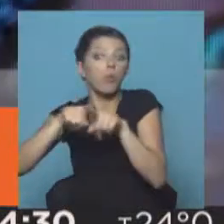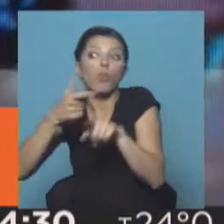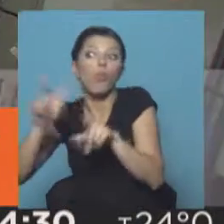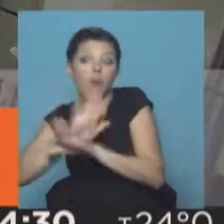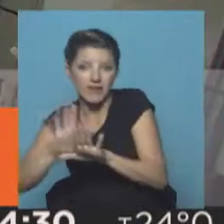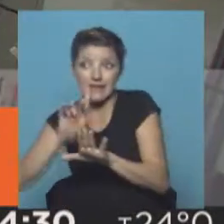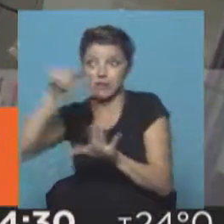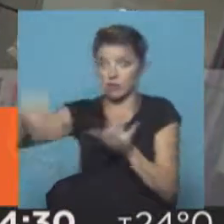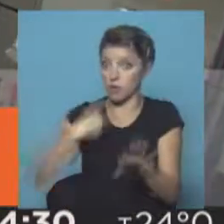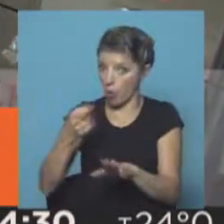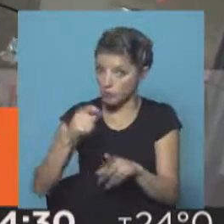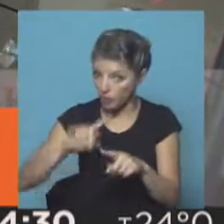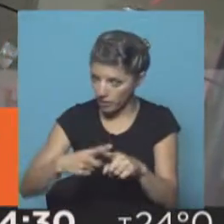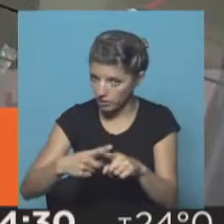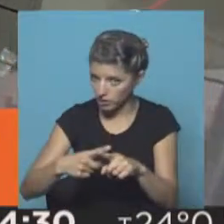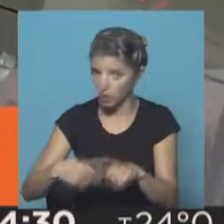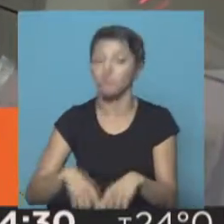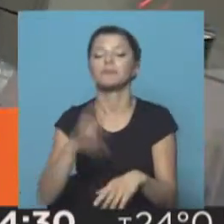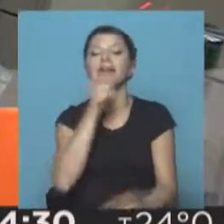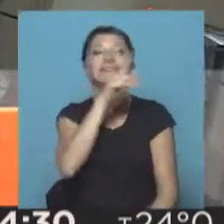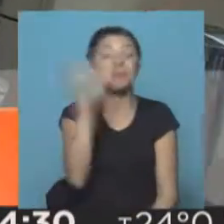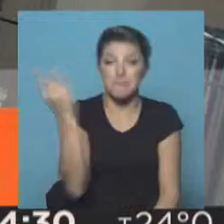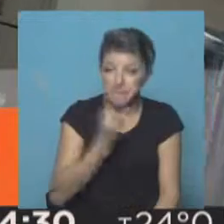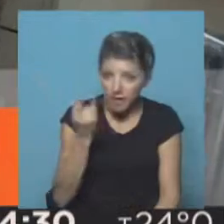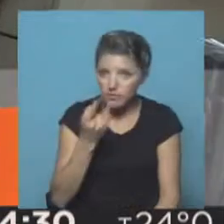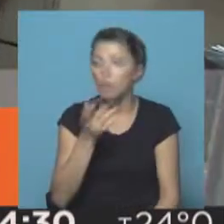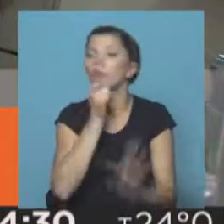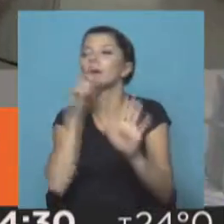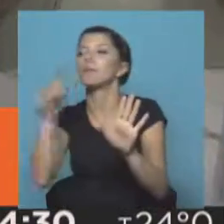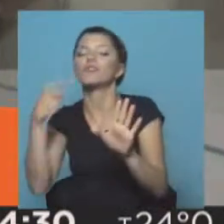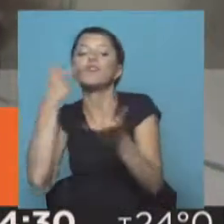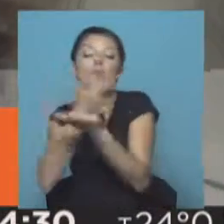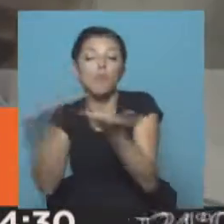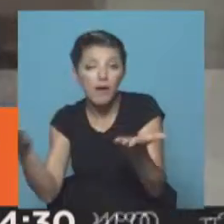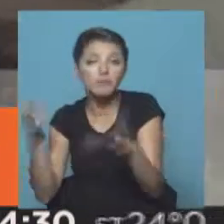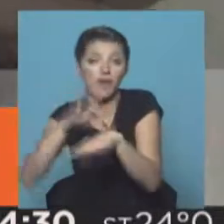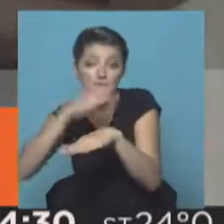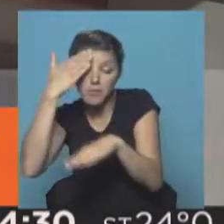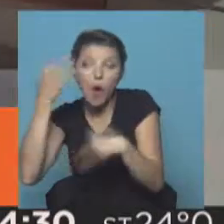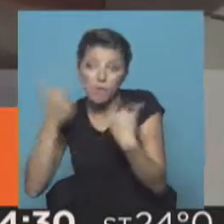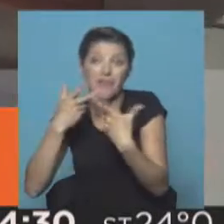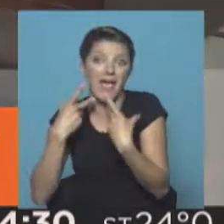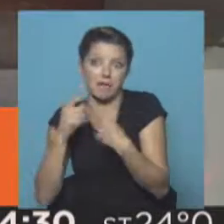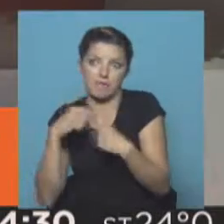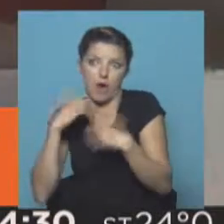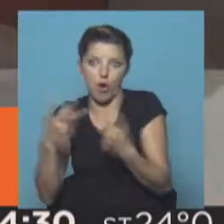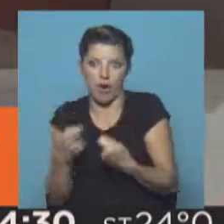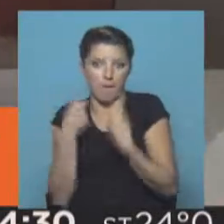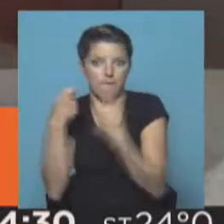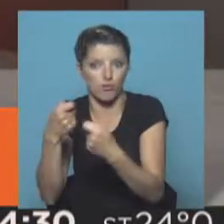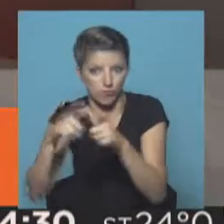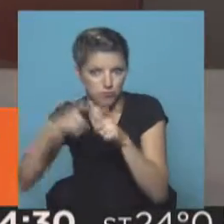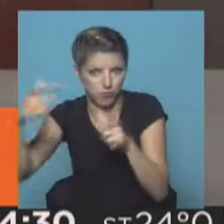problema en los Estados Unidos. Quizás hasta la puede favorecer sentirla frágil o humana, ella que es tan fría en algún